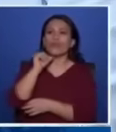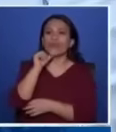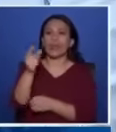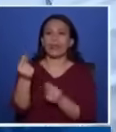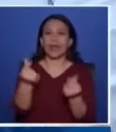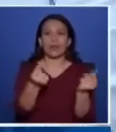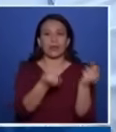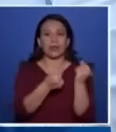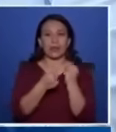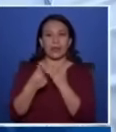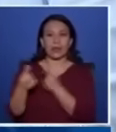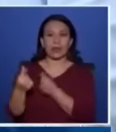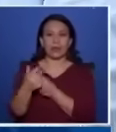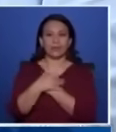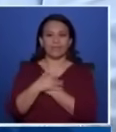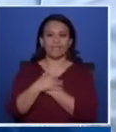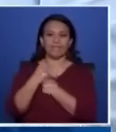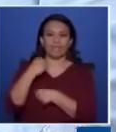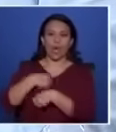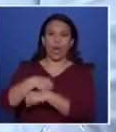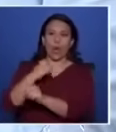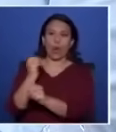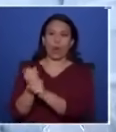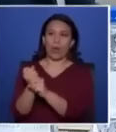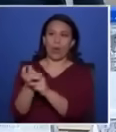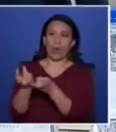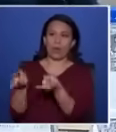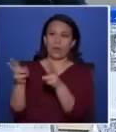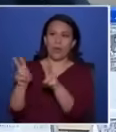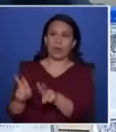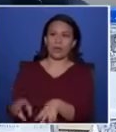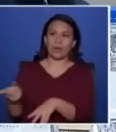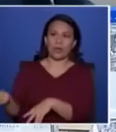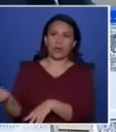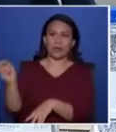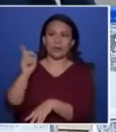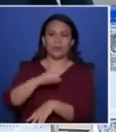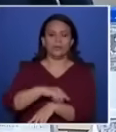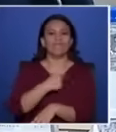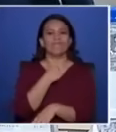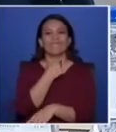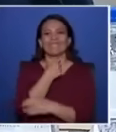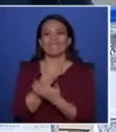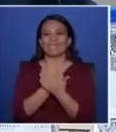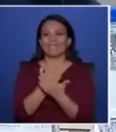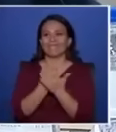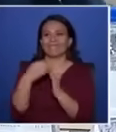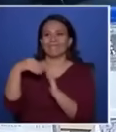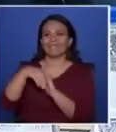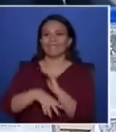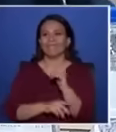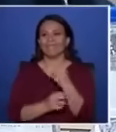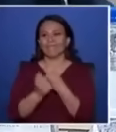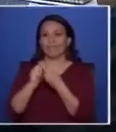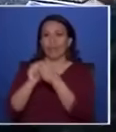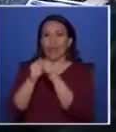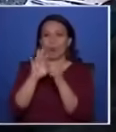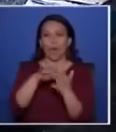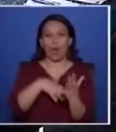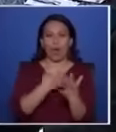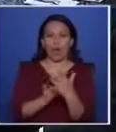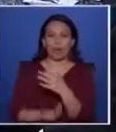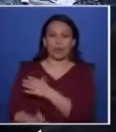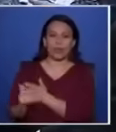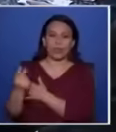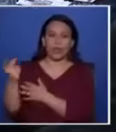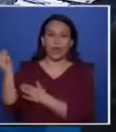en los cabildos para ejecutar obras. Esto se ha agravado con el estado de excepción por el conflicto armado interno. El alcalde de